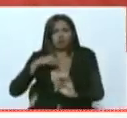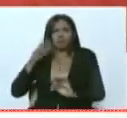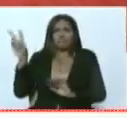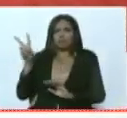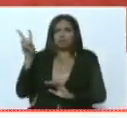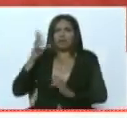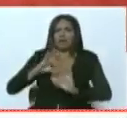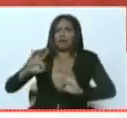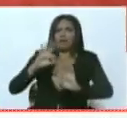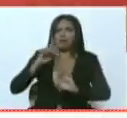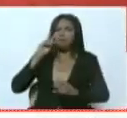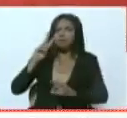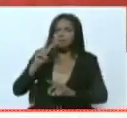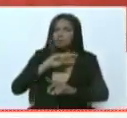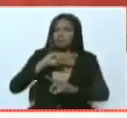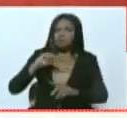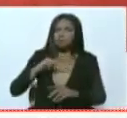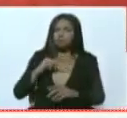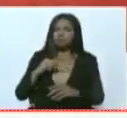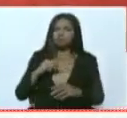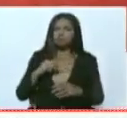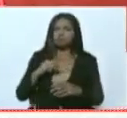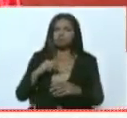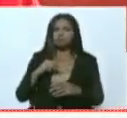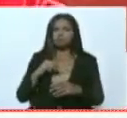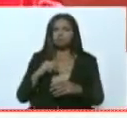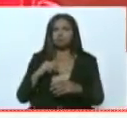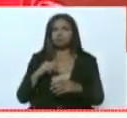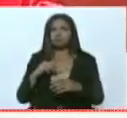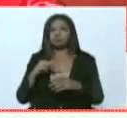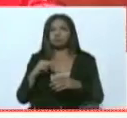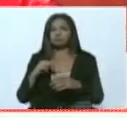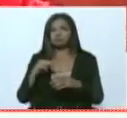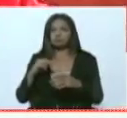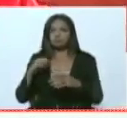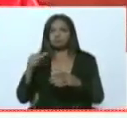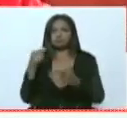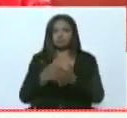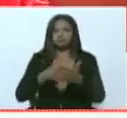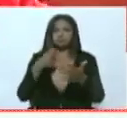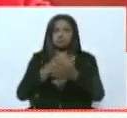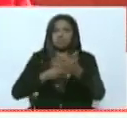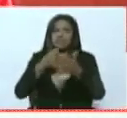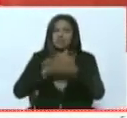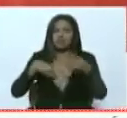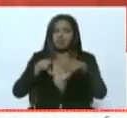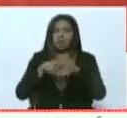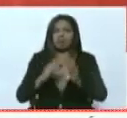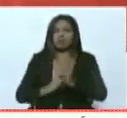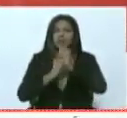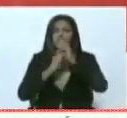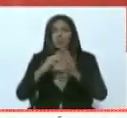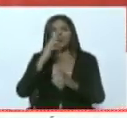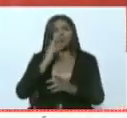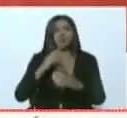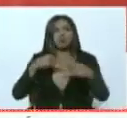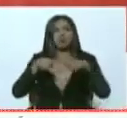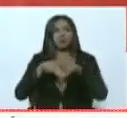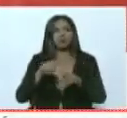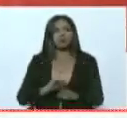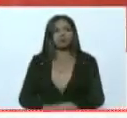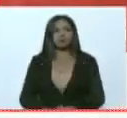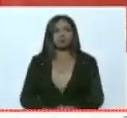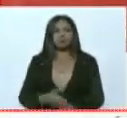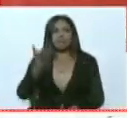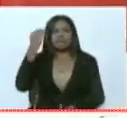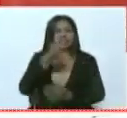Si nos podemos ver la lucha de la independencia y el proceso de la independencia liderado por Bolívar, fue a